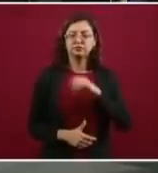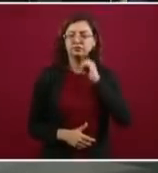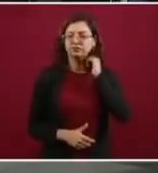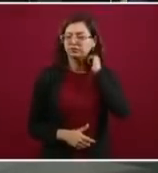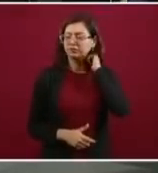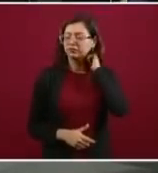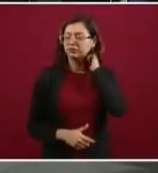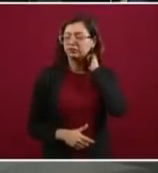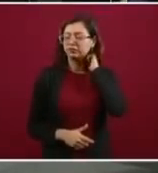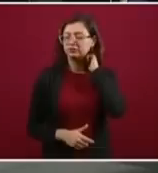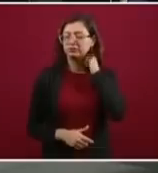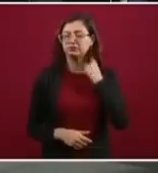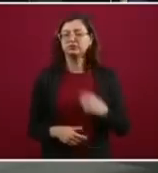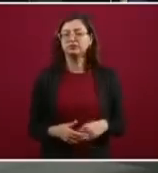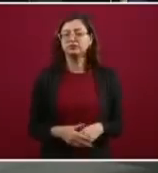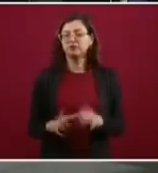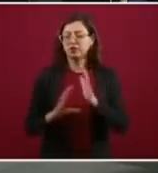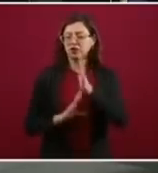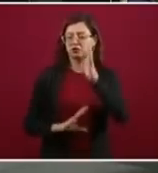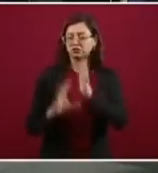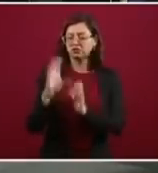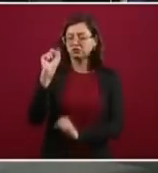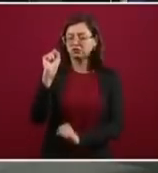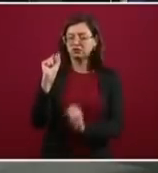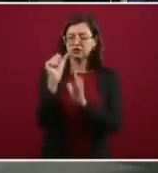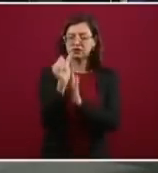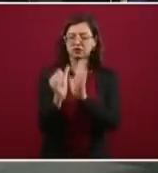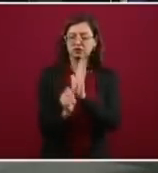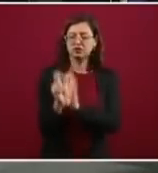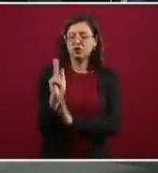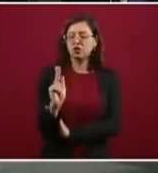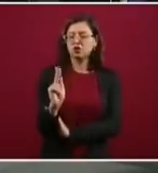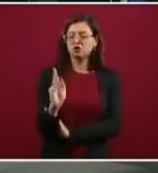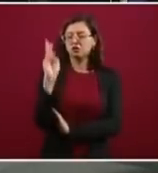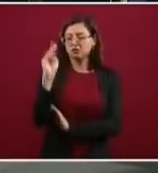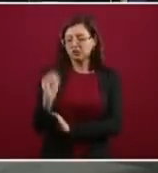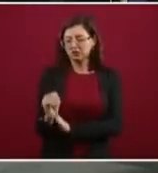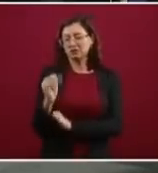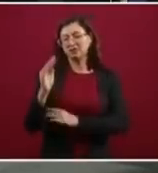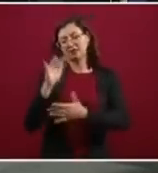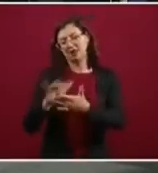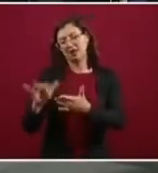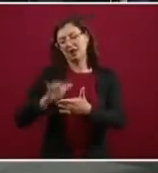el 89 de la Constitución, vamos a recetárselos